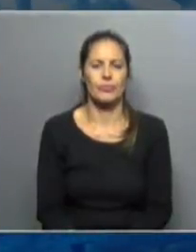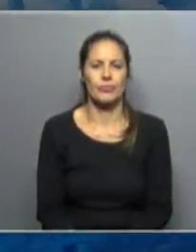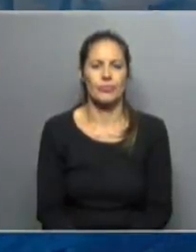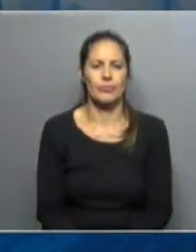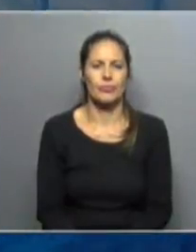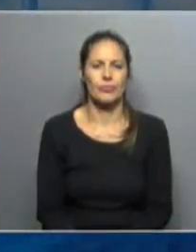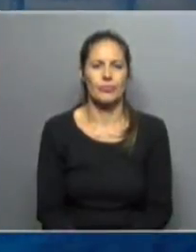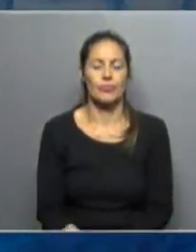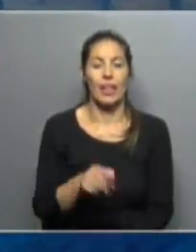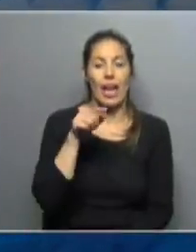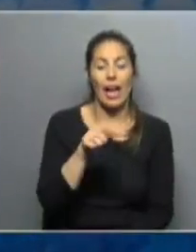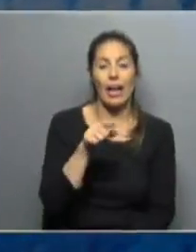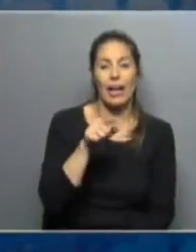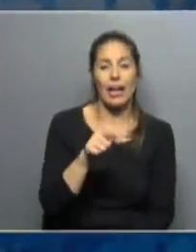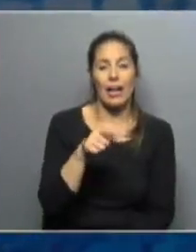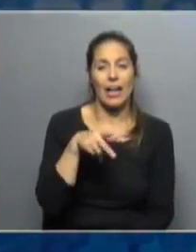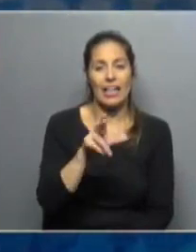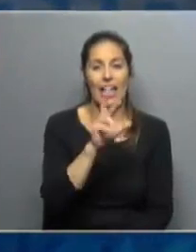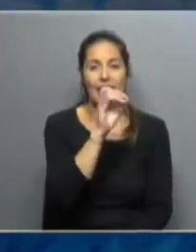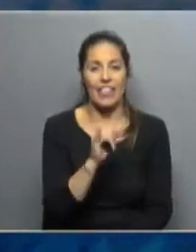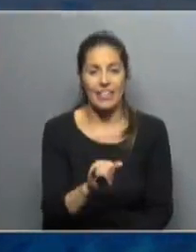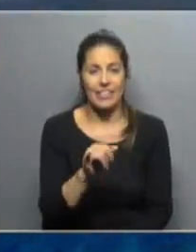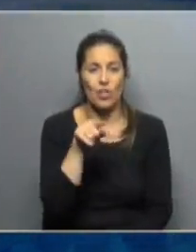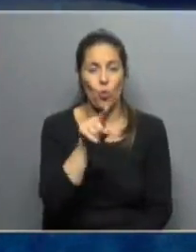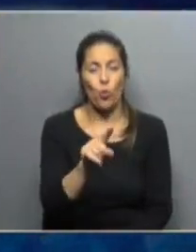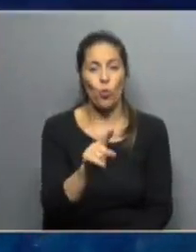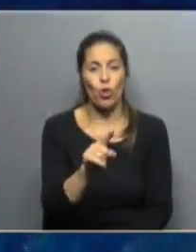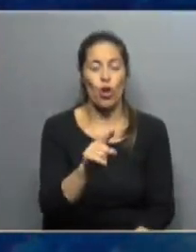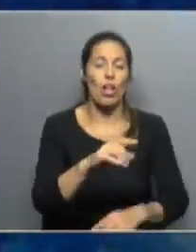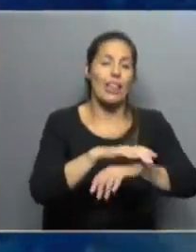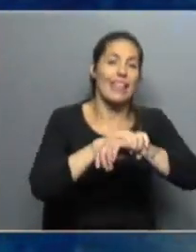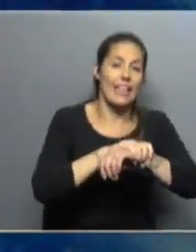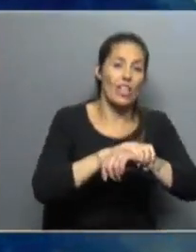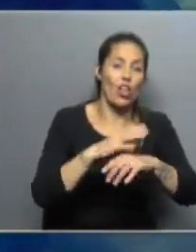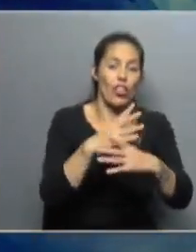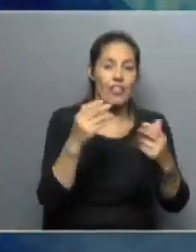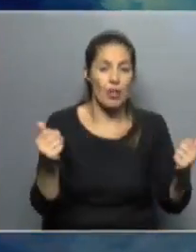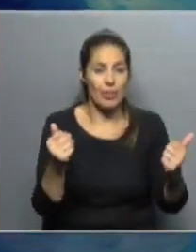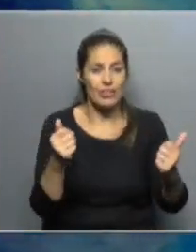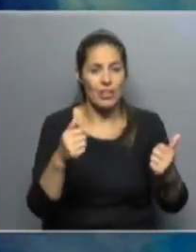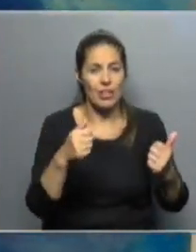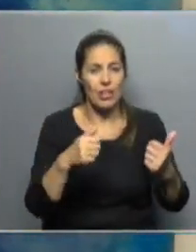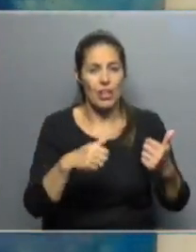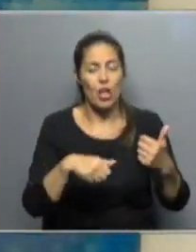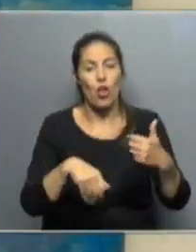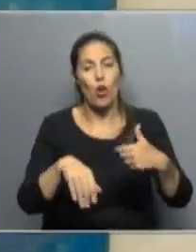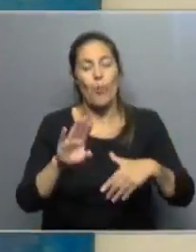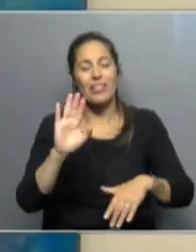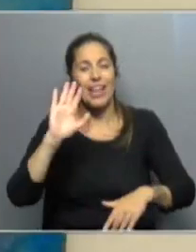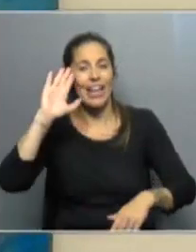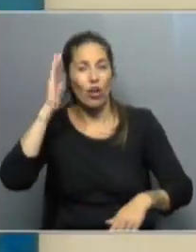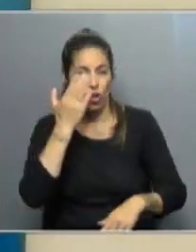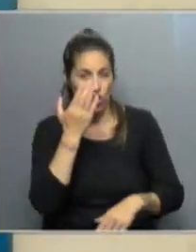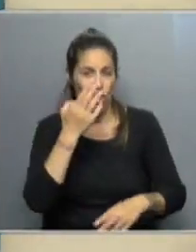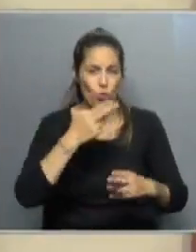Acá tenemos a Washington Hernández Jovas, uno de los detenidos desaparecidos que quizás sea de los más reconocidos,